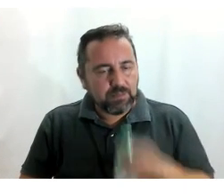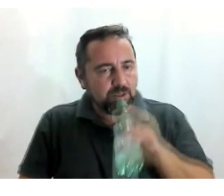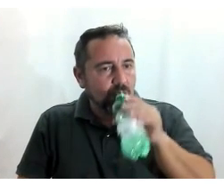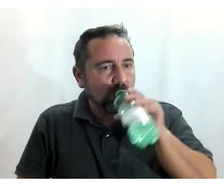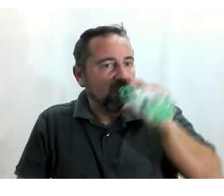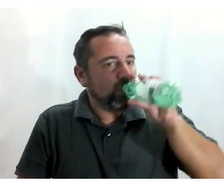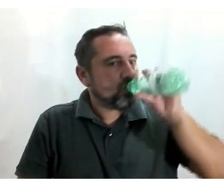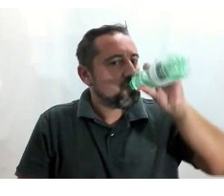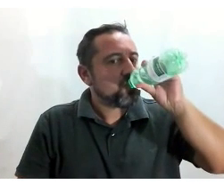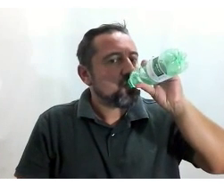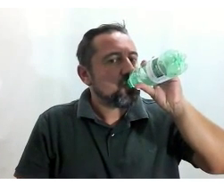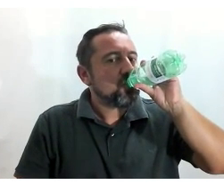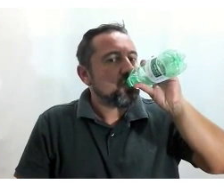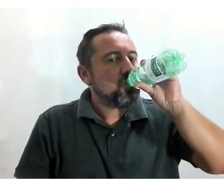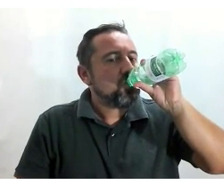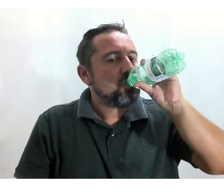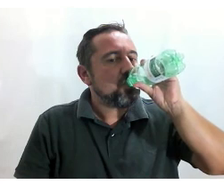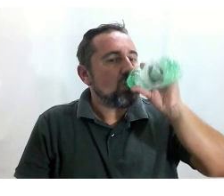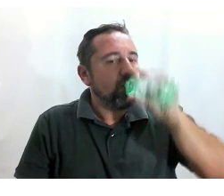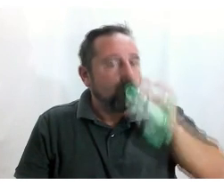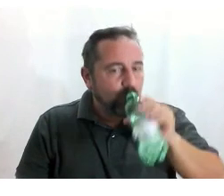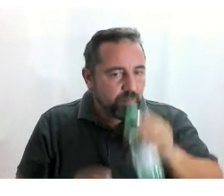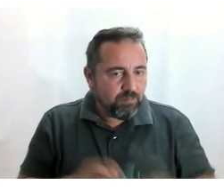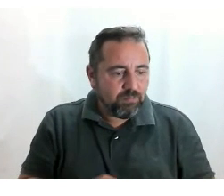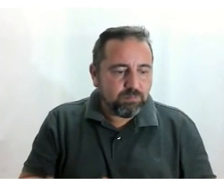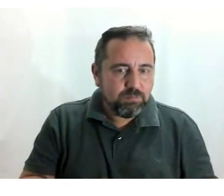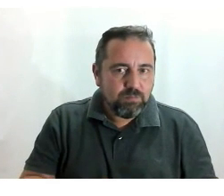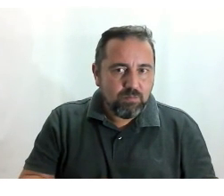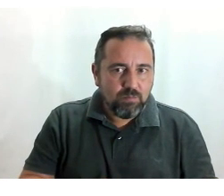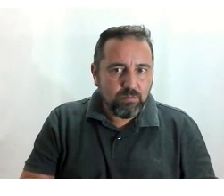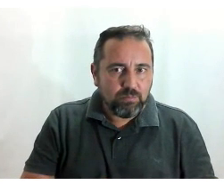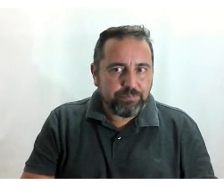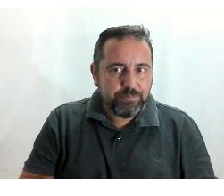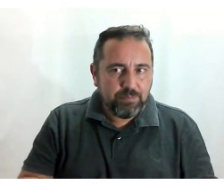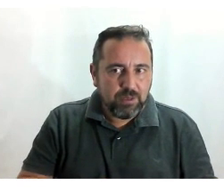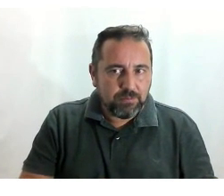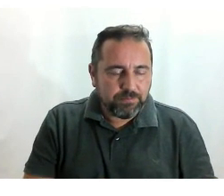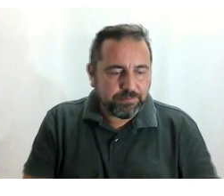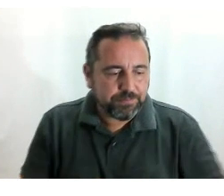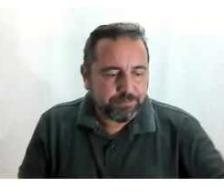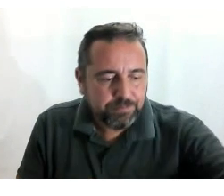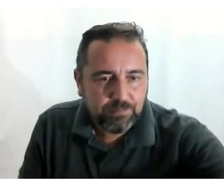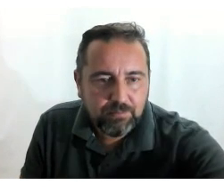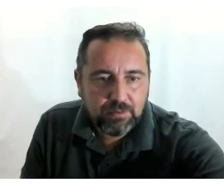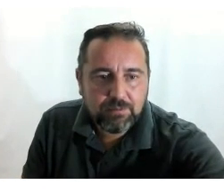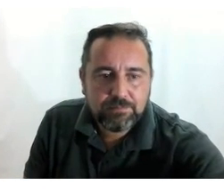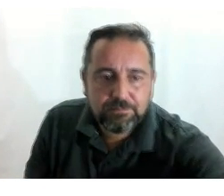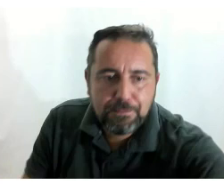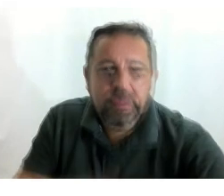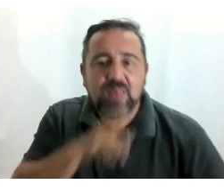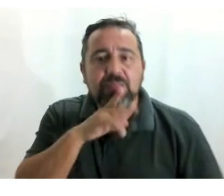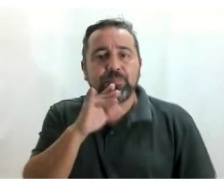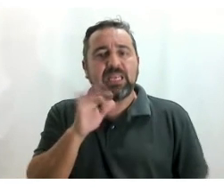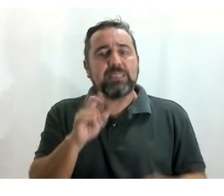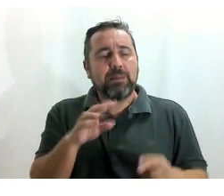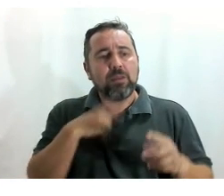ido recibiendo. Una pequeña consideración que creo que la pone Isabel. A nivel técnico estaremos preparados, por supuesto. Estamos al